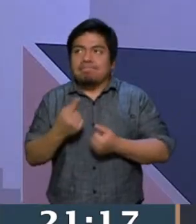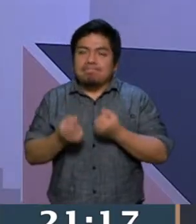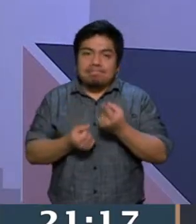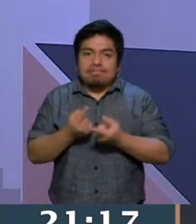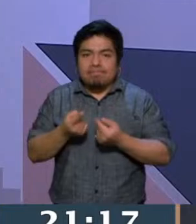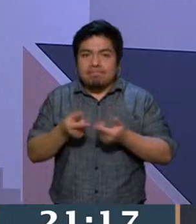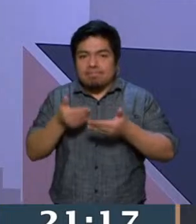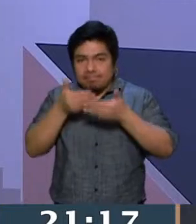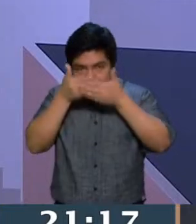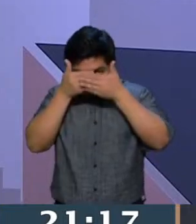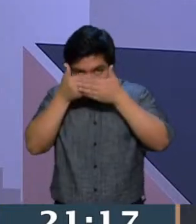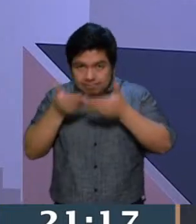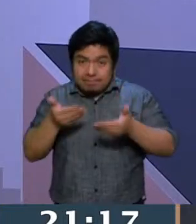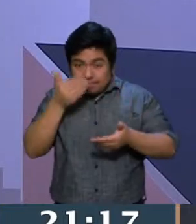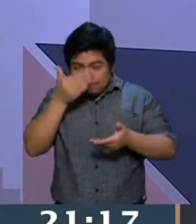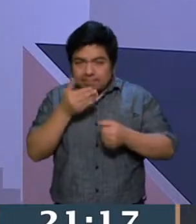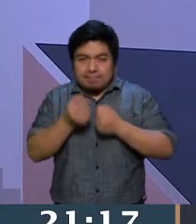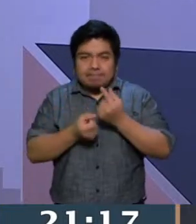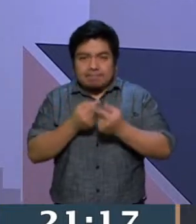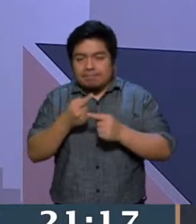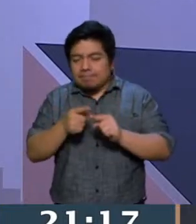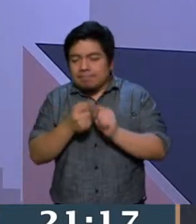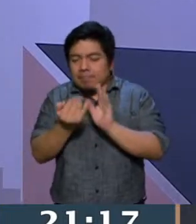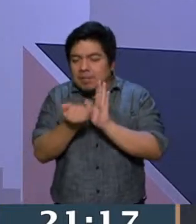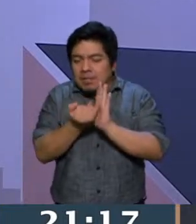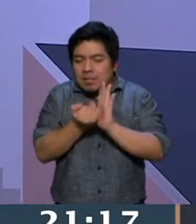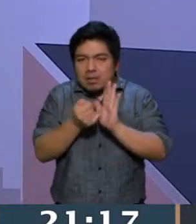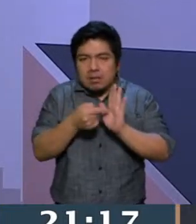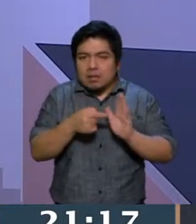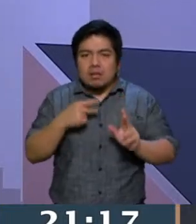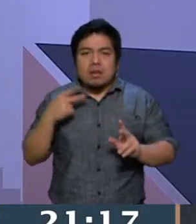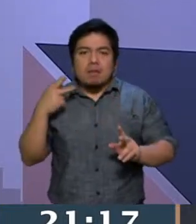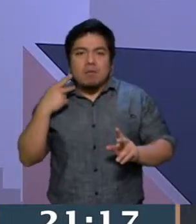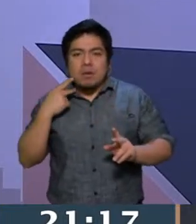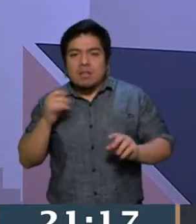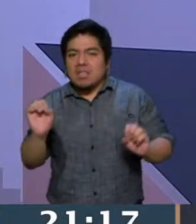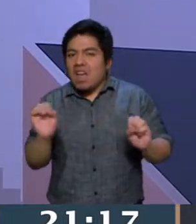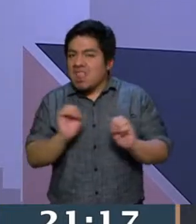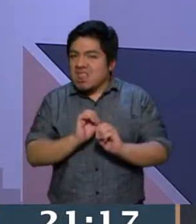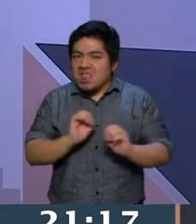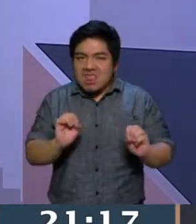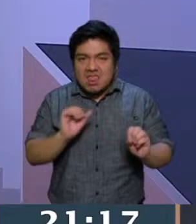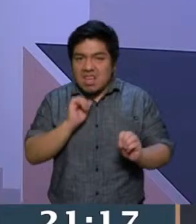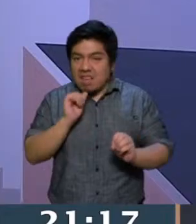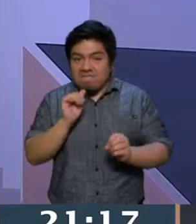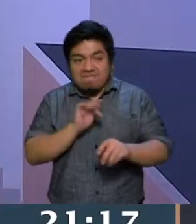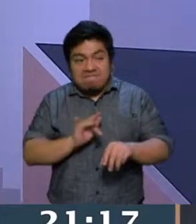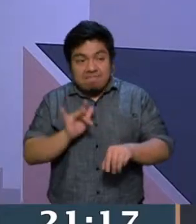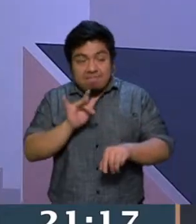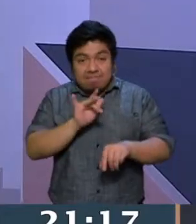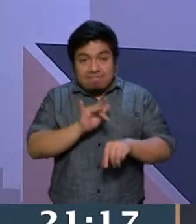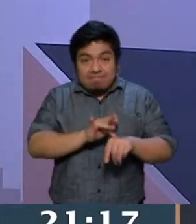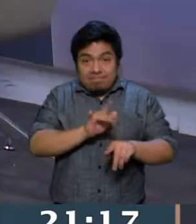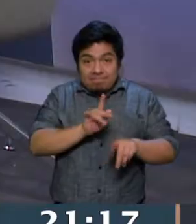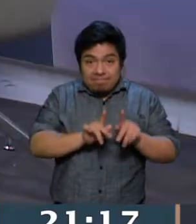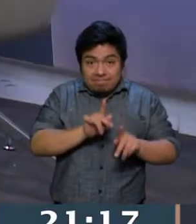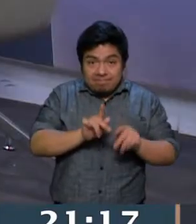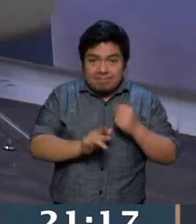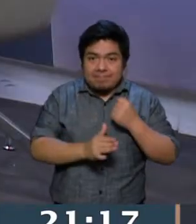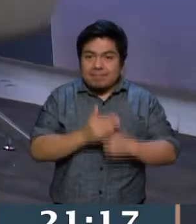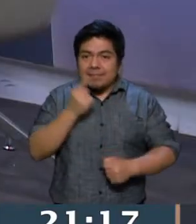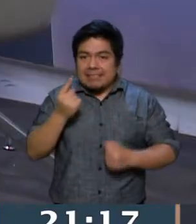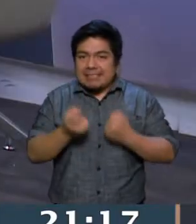el estigma que hay alrededor de los impuestos. Ningún político en campaña se quiere meter a hablar de impuestos porque asumen que va a